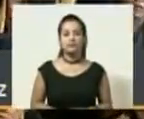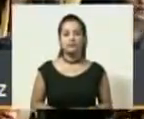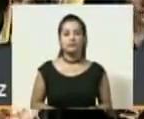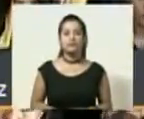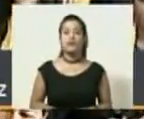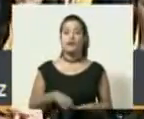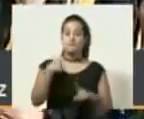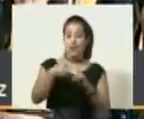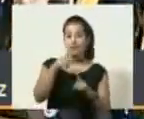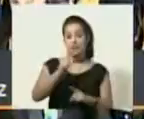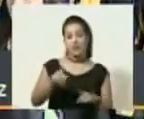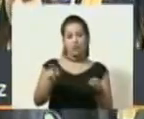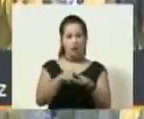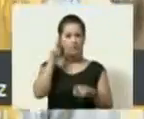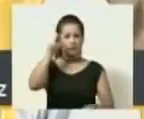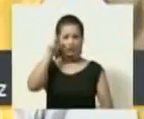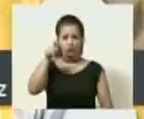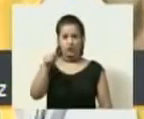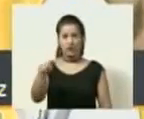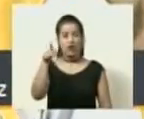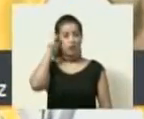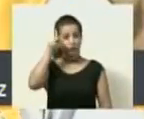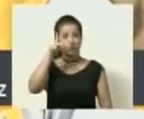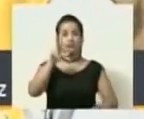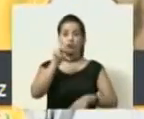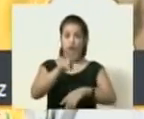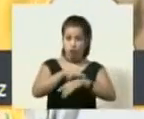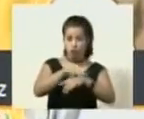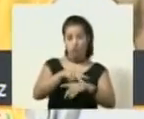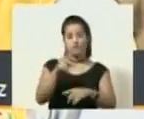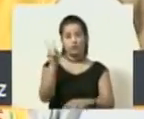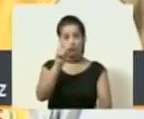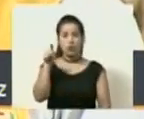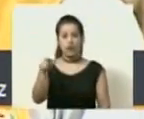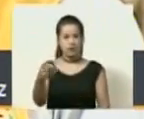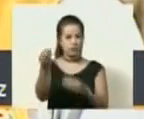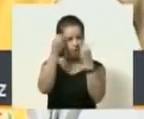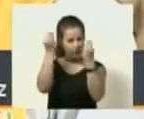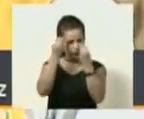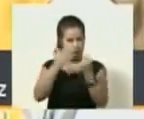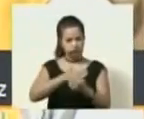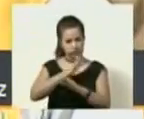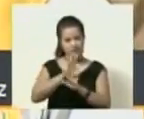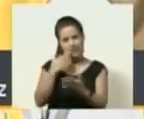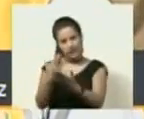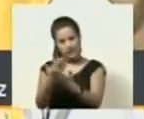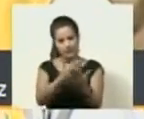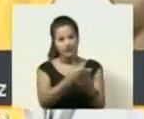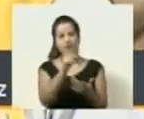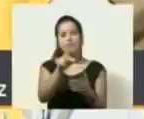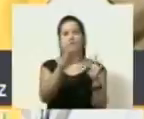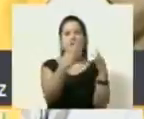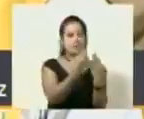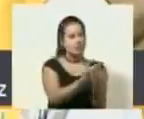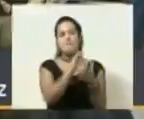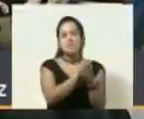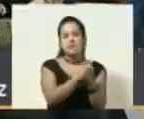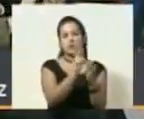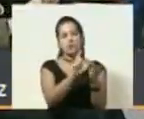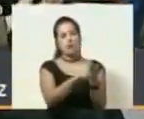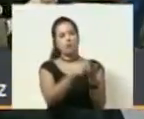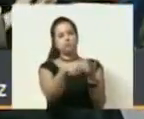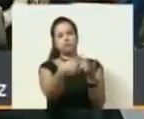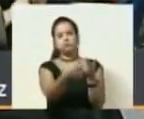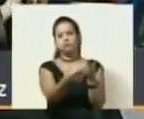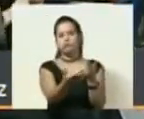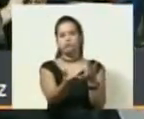Así también como a los profesores y médicos venezolanos que estuvieron en nuestra formación. También a los familiares de nosotros.